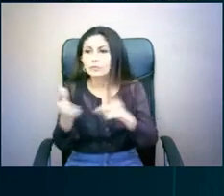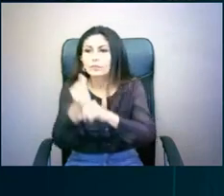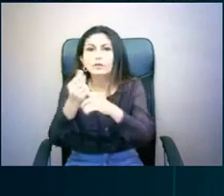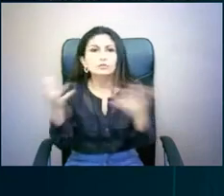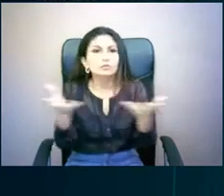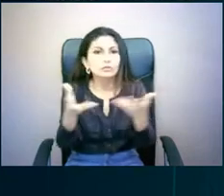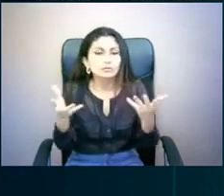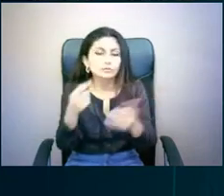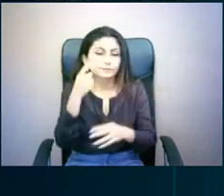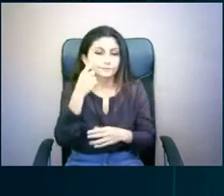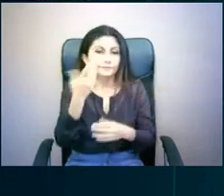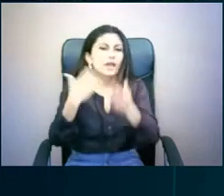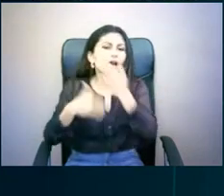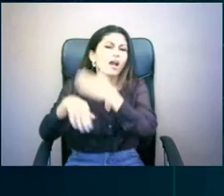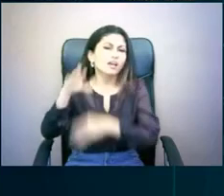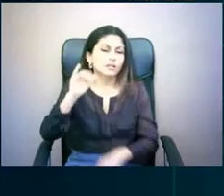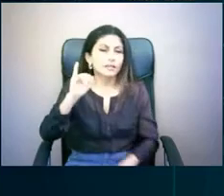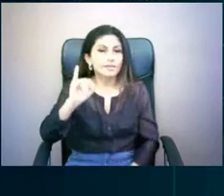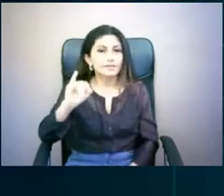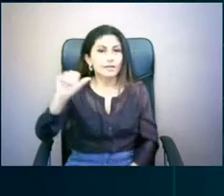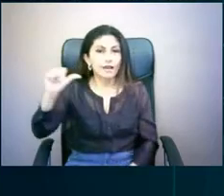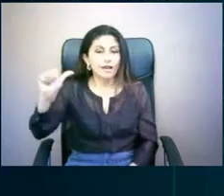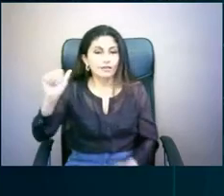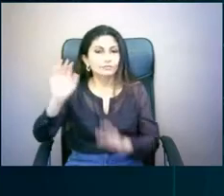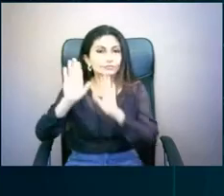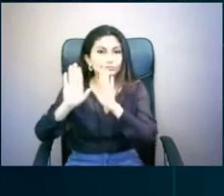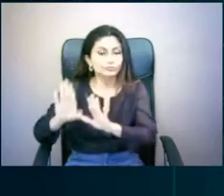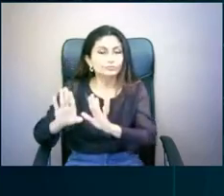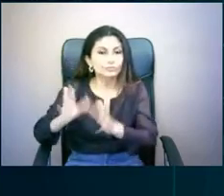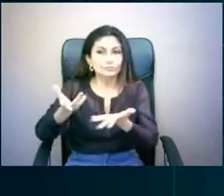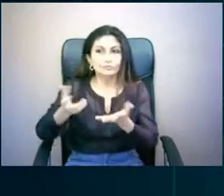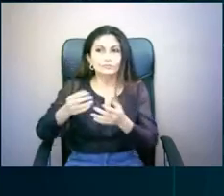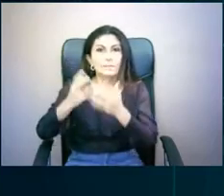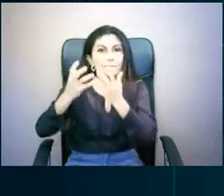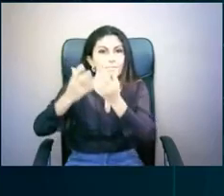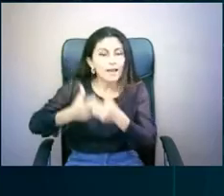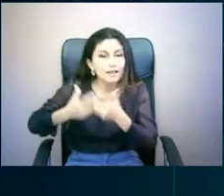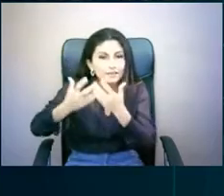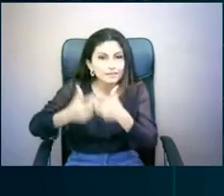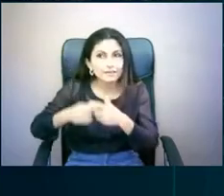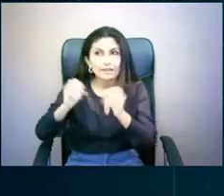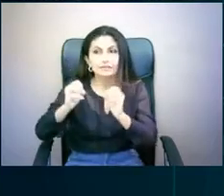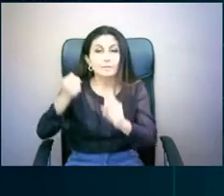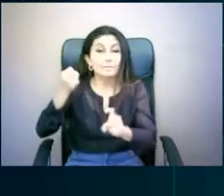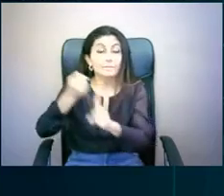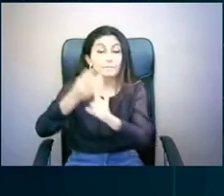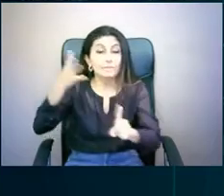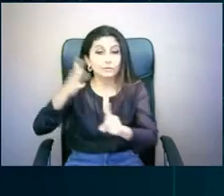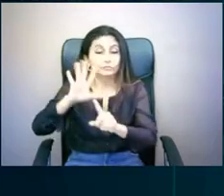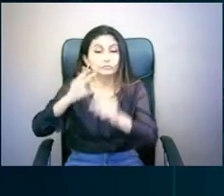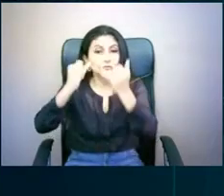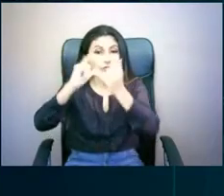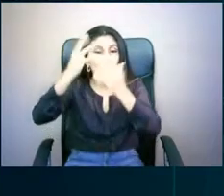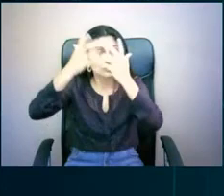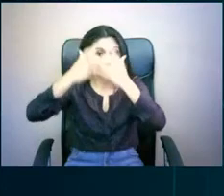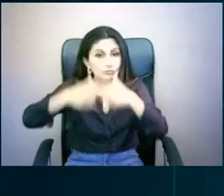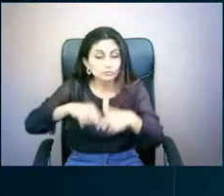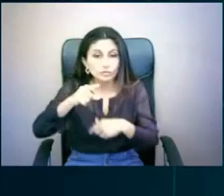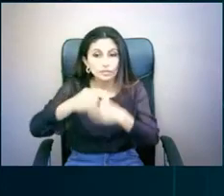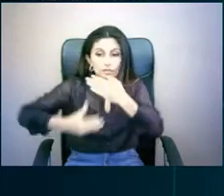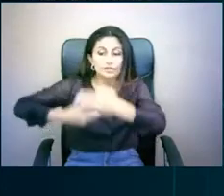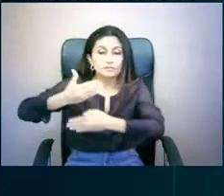inteligencia artificial ya viene, digamos, desde los años 90, teniendo, digamos, un impacto grande en todo lo que es el sector industrial, en todo nuestro sector productivo y nuestro